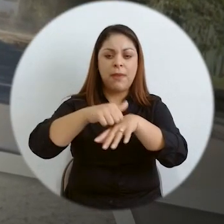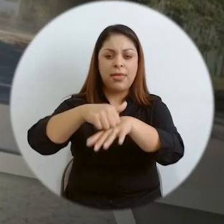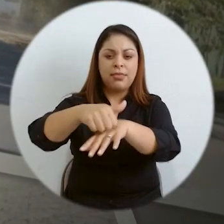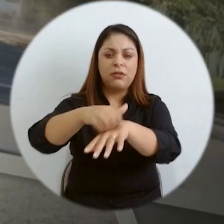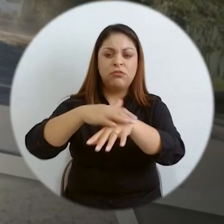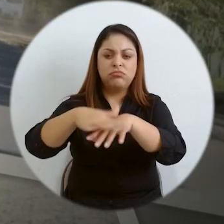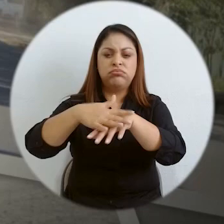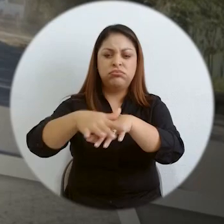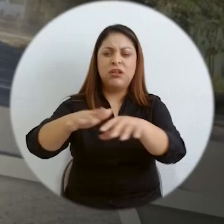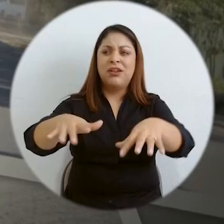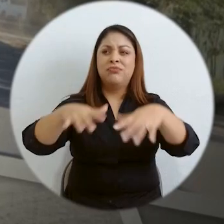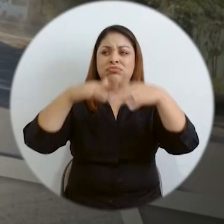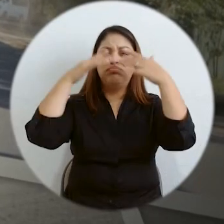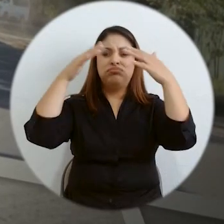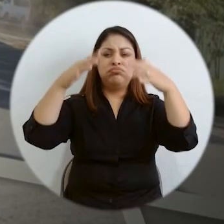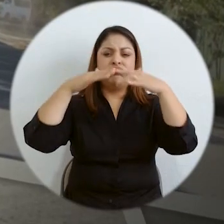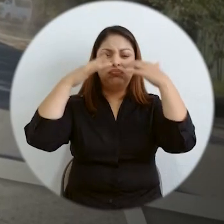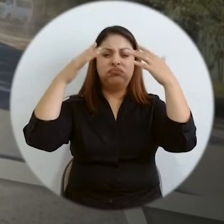por